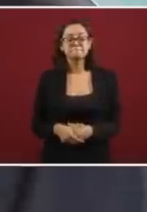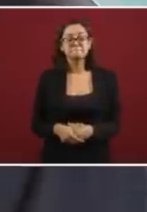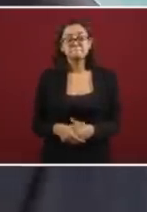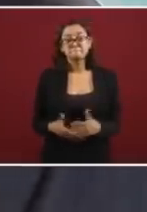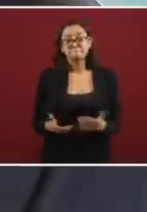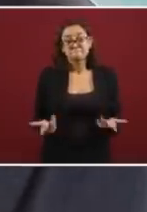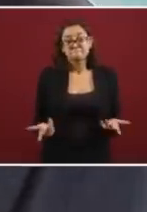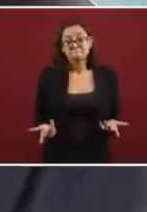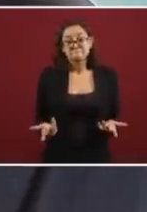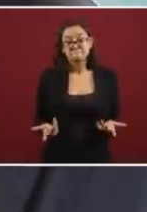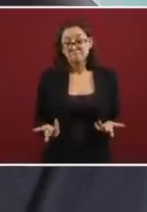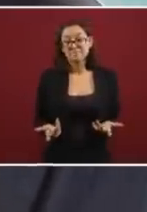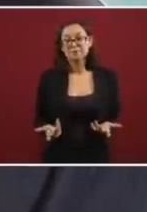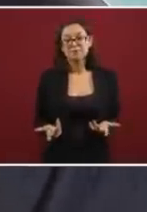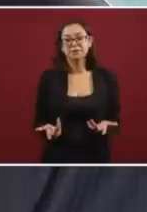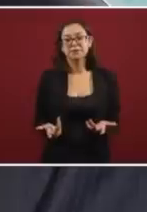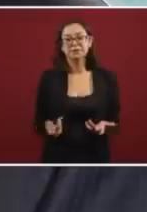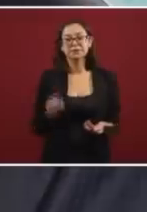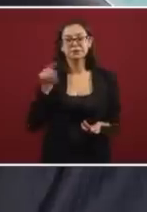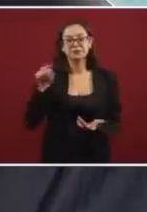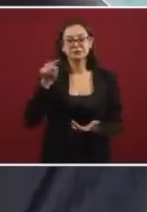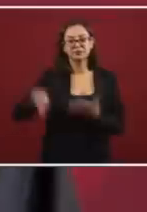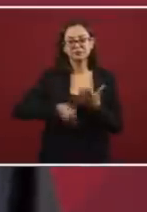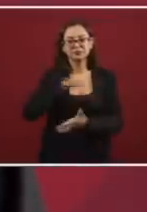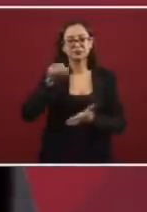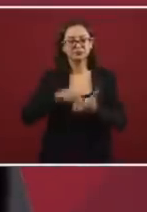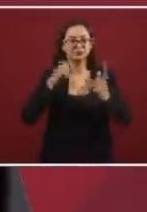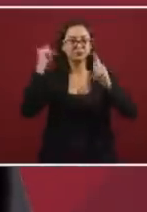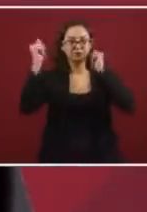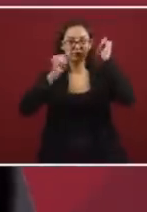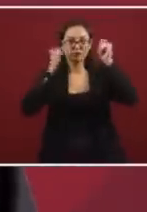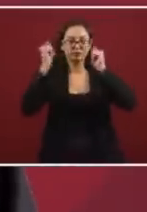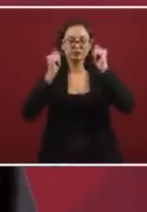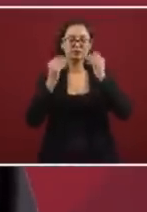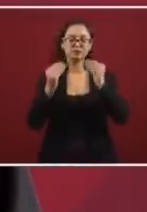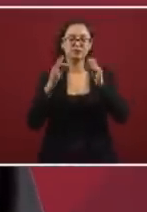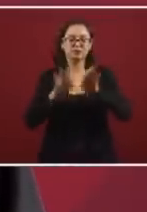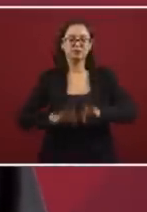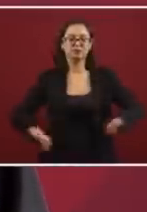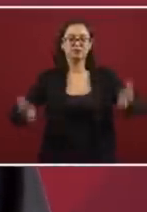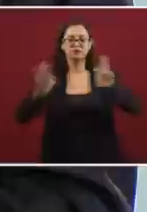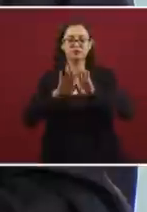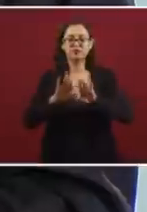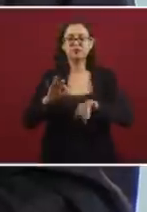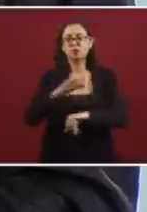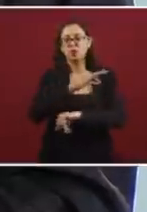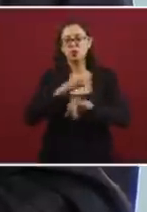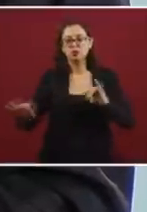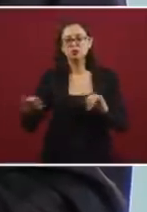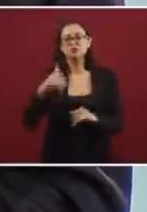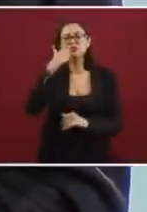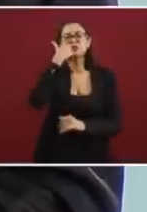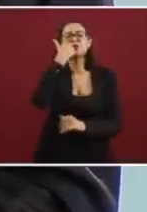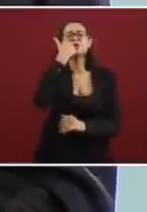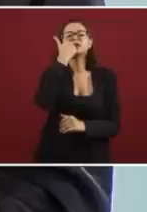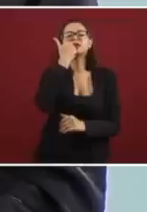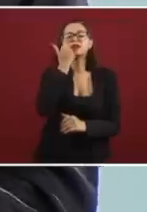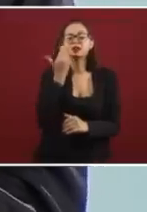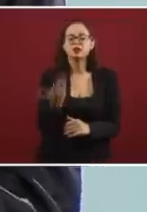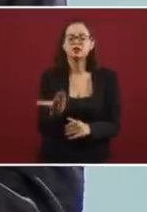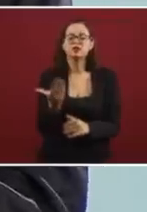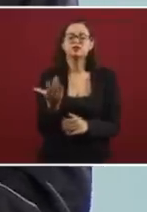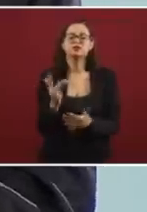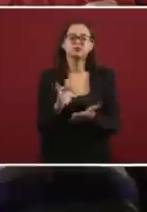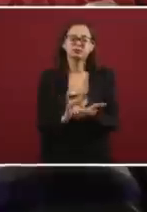es un centro turístico fundamental quiero para terminar agradecer mucho la confianza